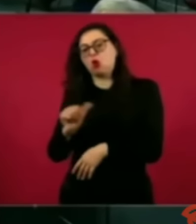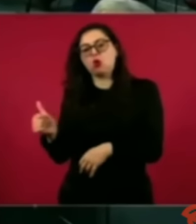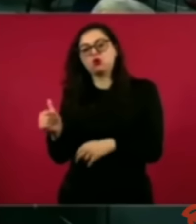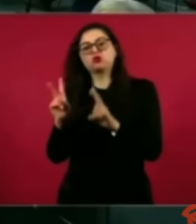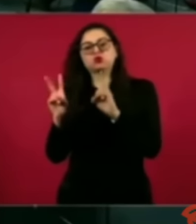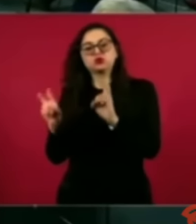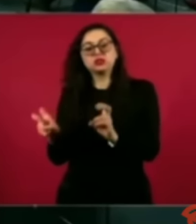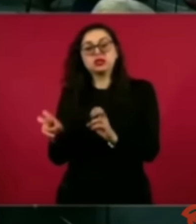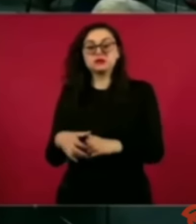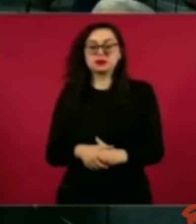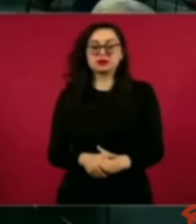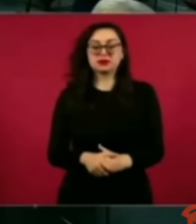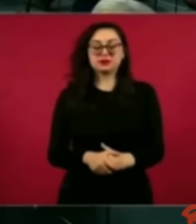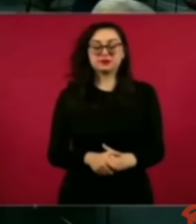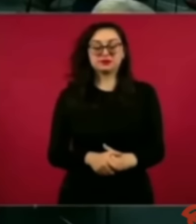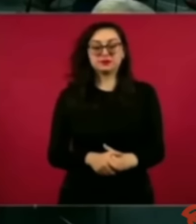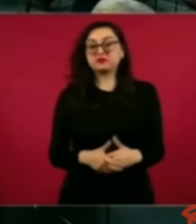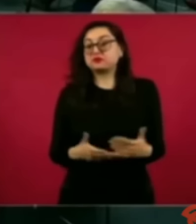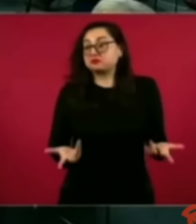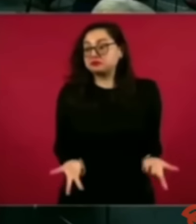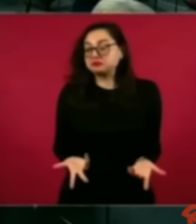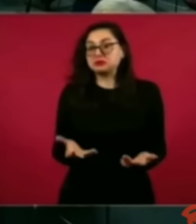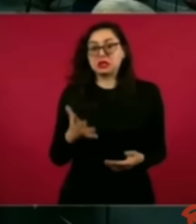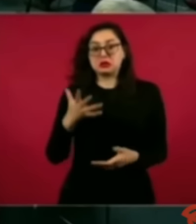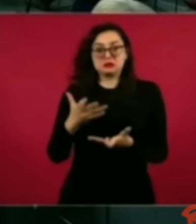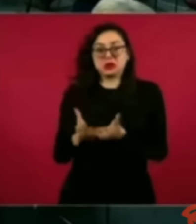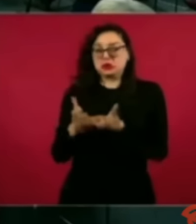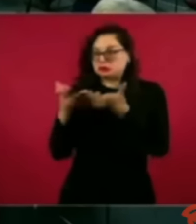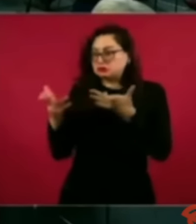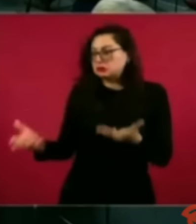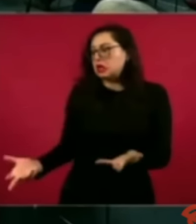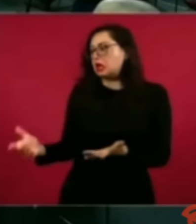limpiando el terreno,